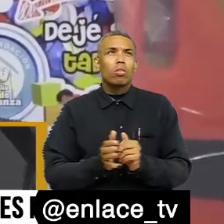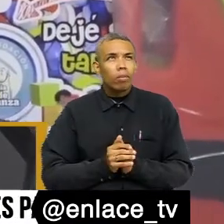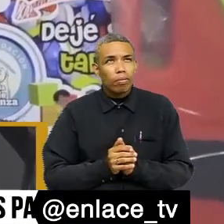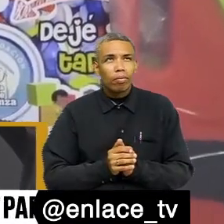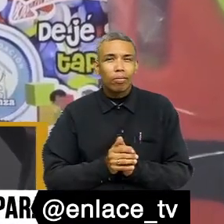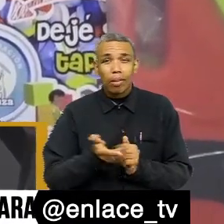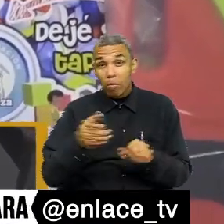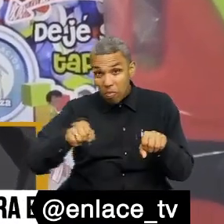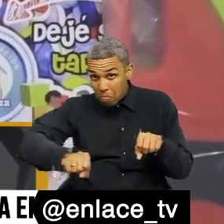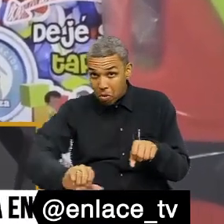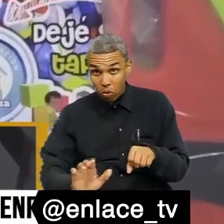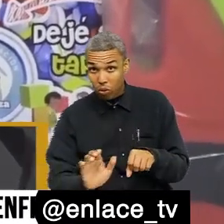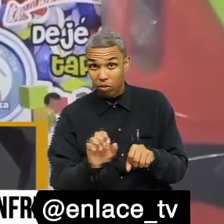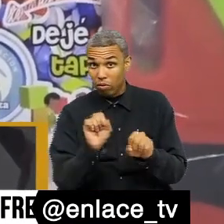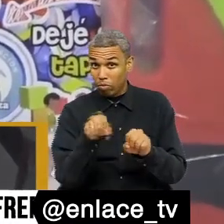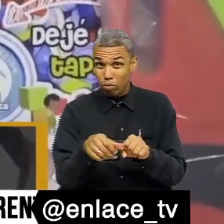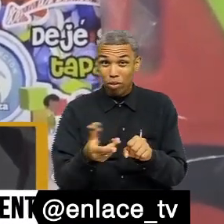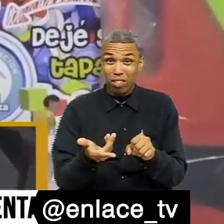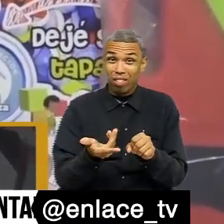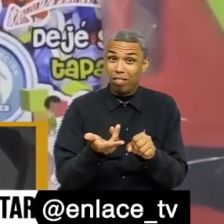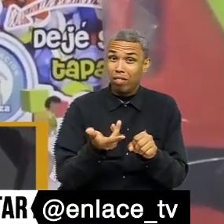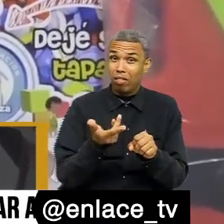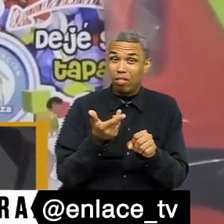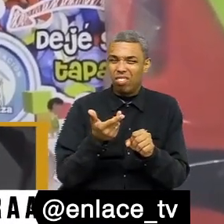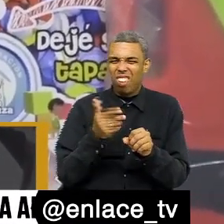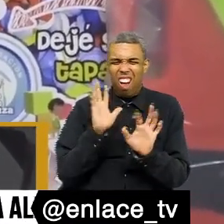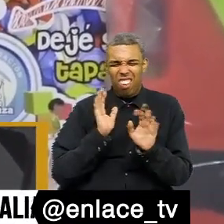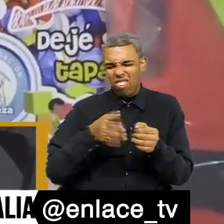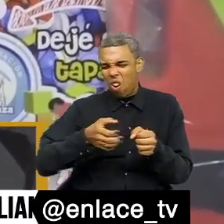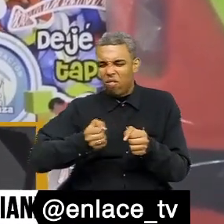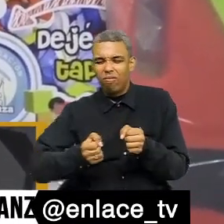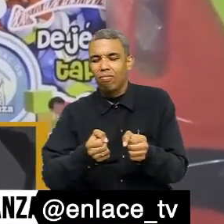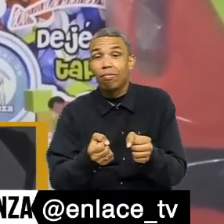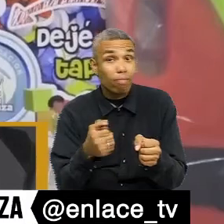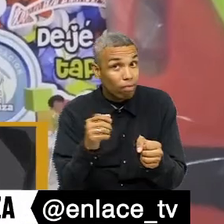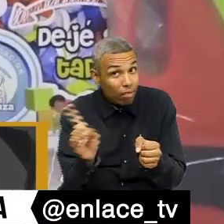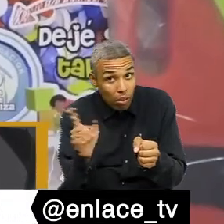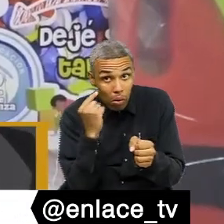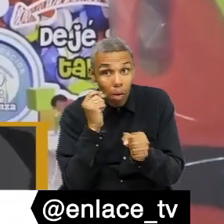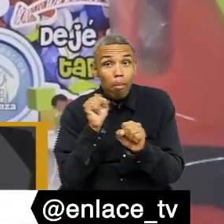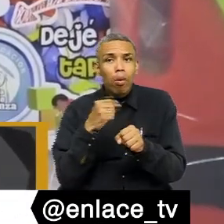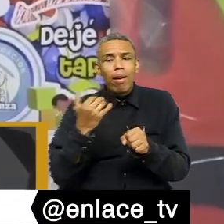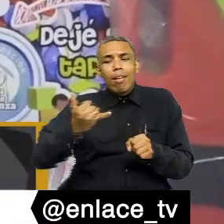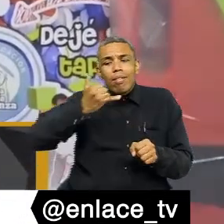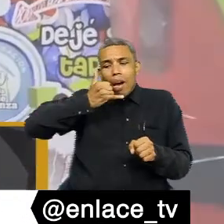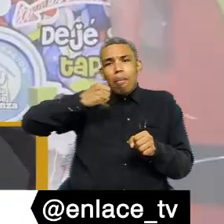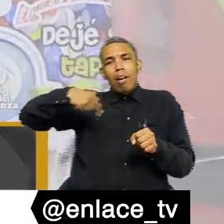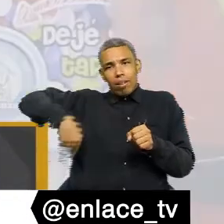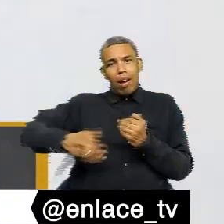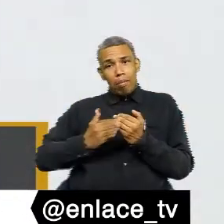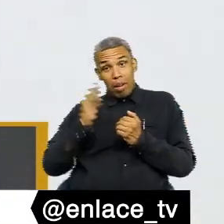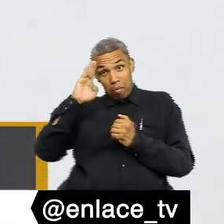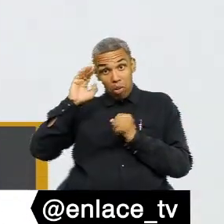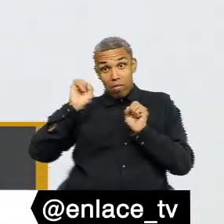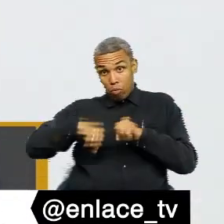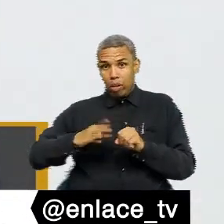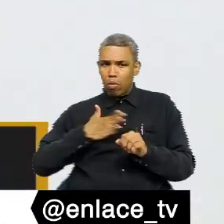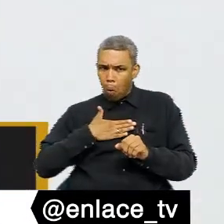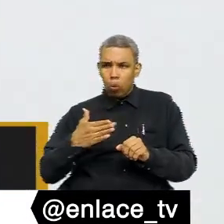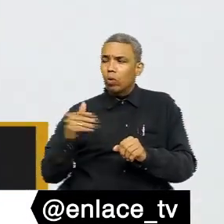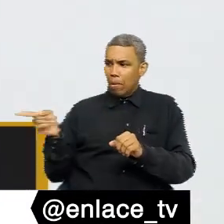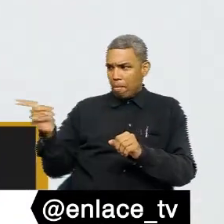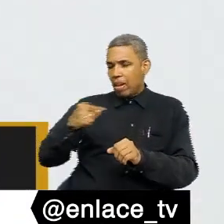podemos llevarle su vehículo a su casa, a su vivienda, más tranquilamente, y pueden tomarse su trago lateralmente. En primera instancia,